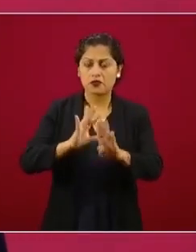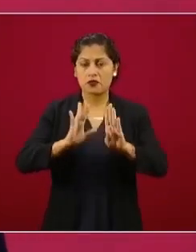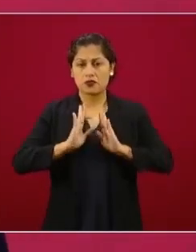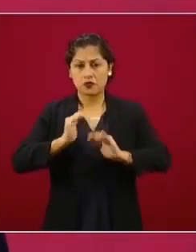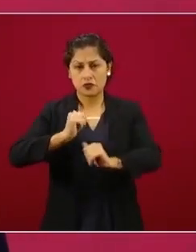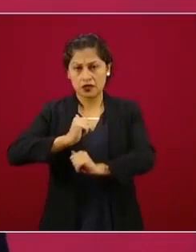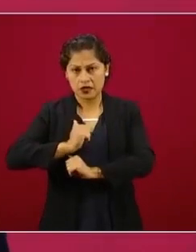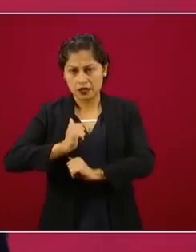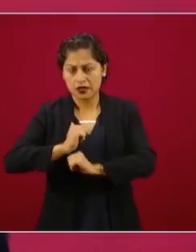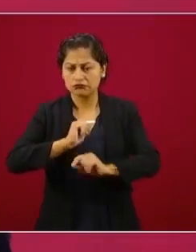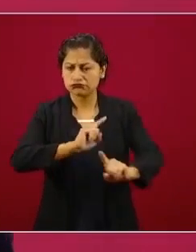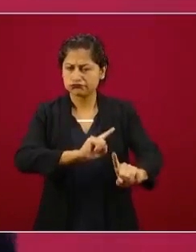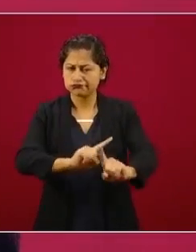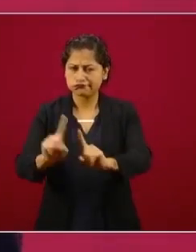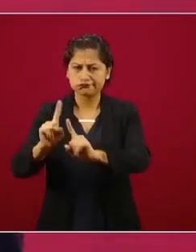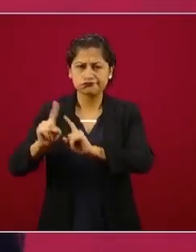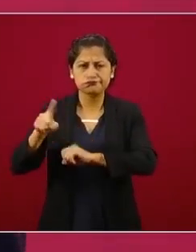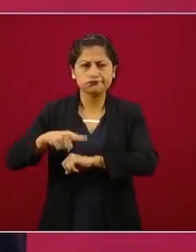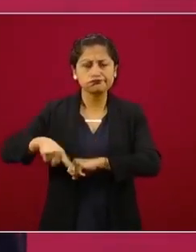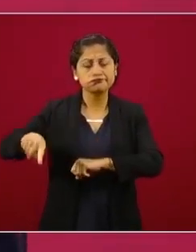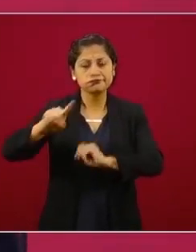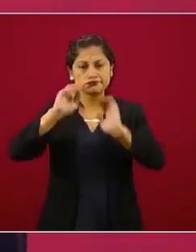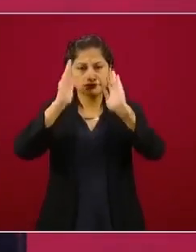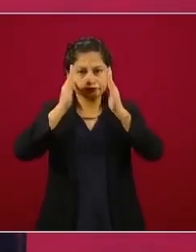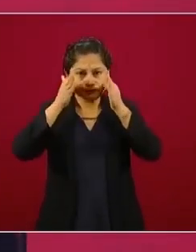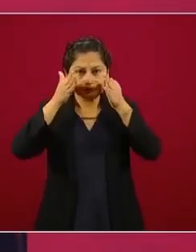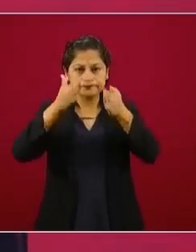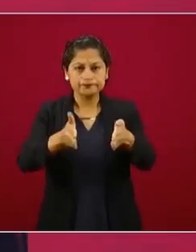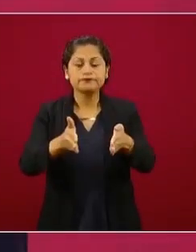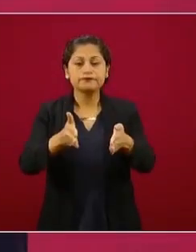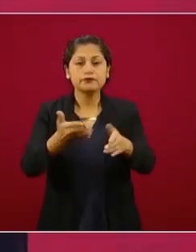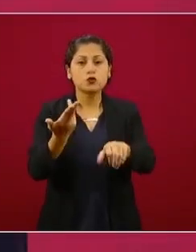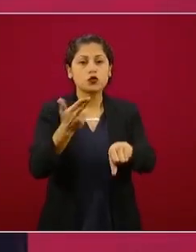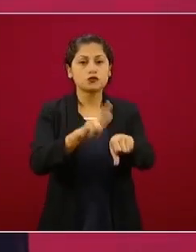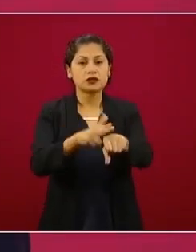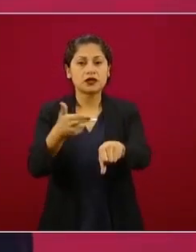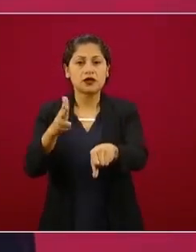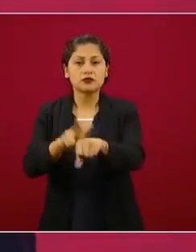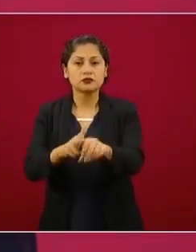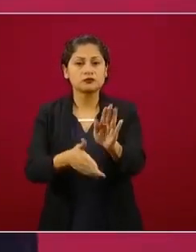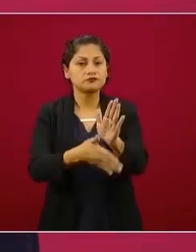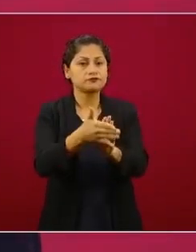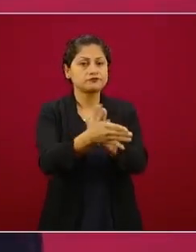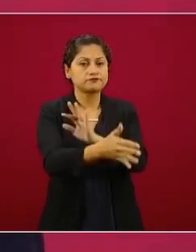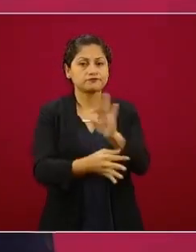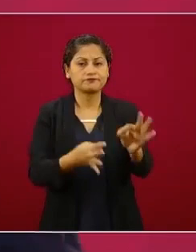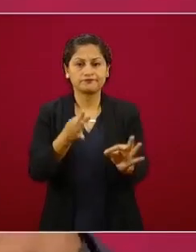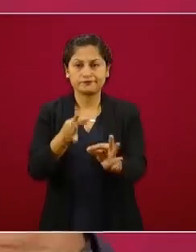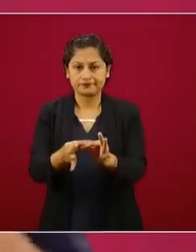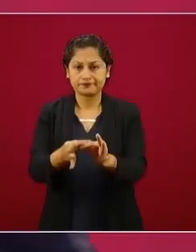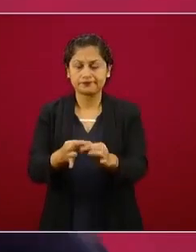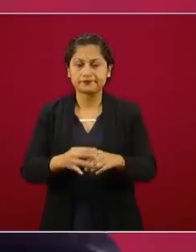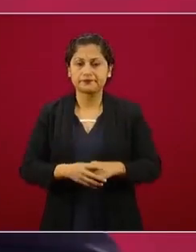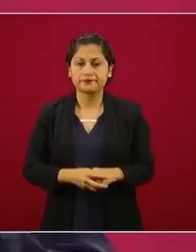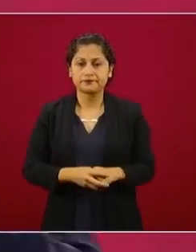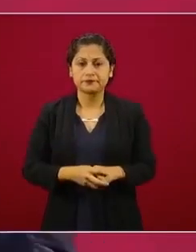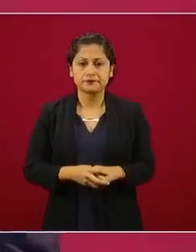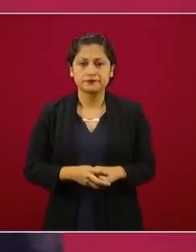están haciéndose cargo de estos hospitales. Se está